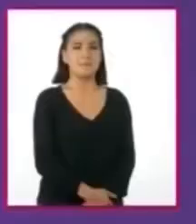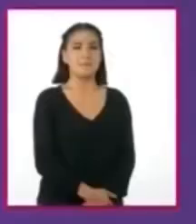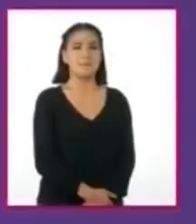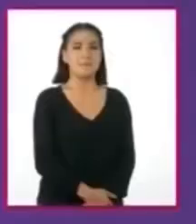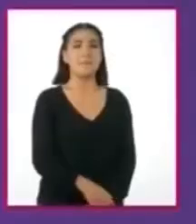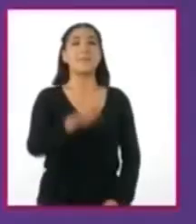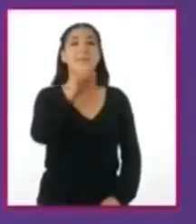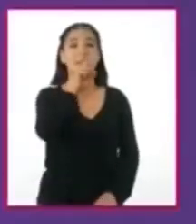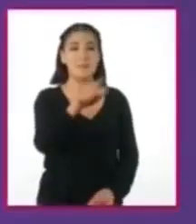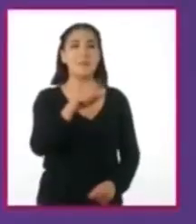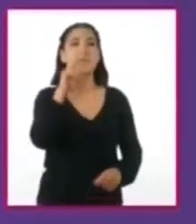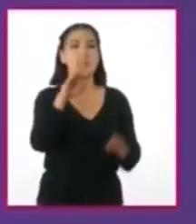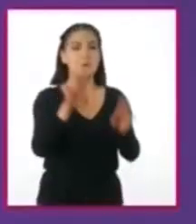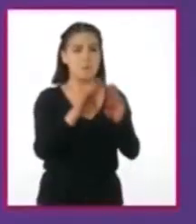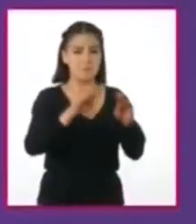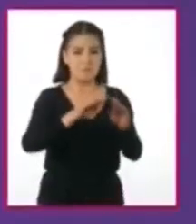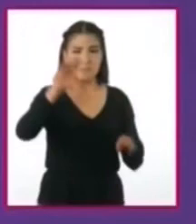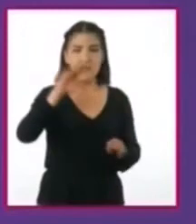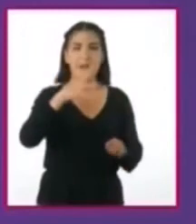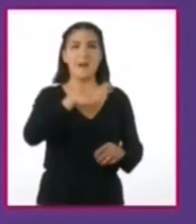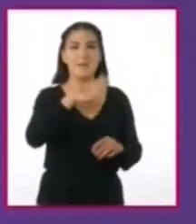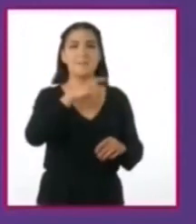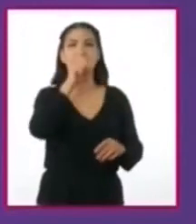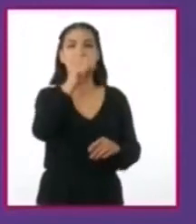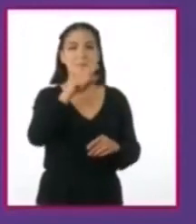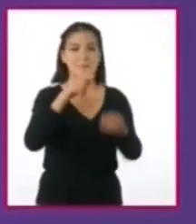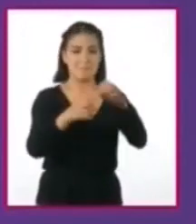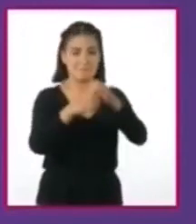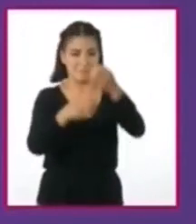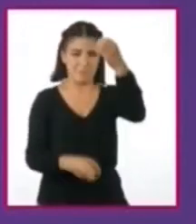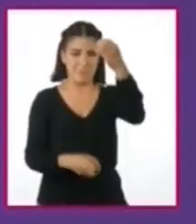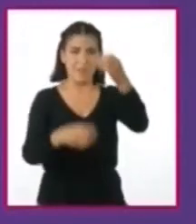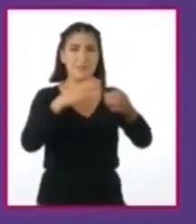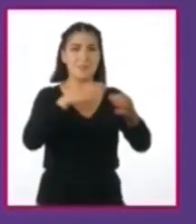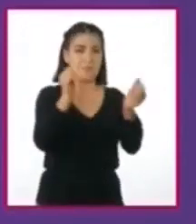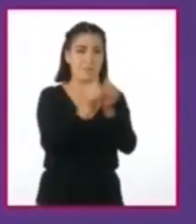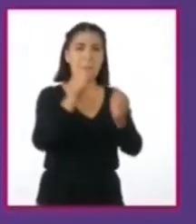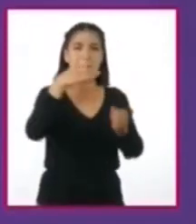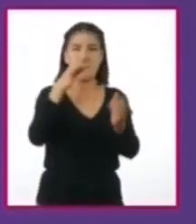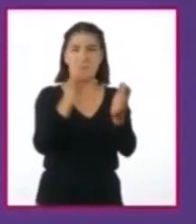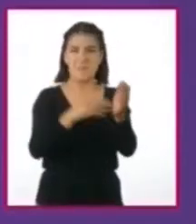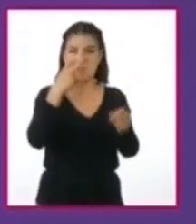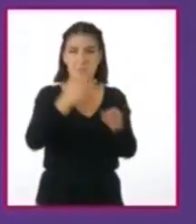Además, se pueden obtener la medida que marca la plomada y uno de los lados de la cartulina.